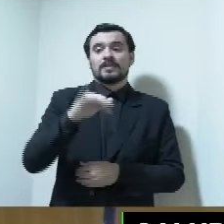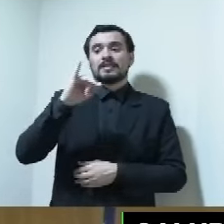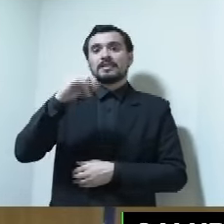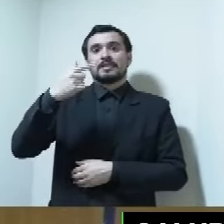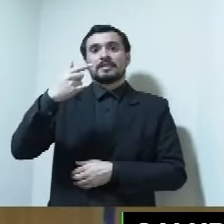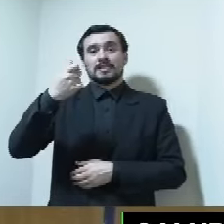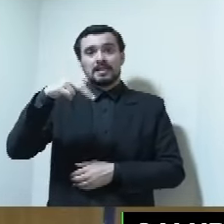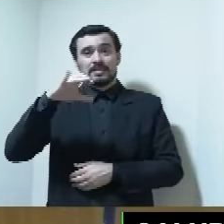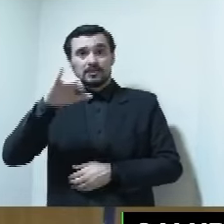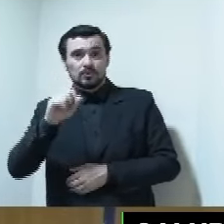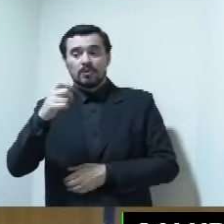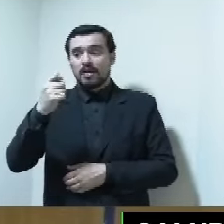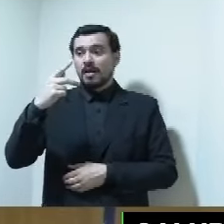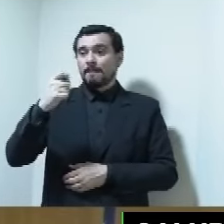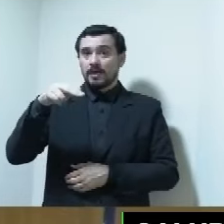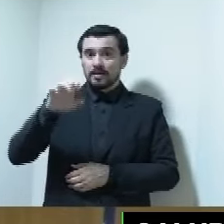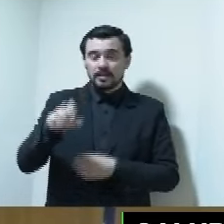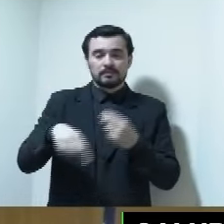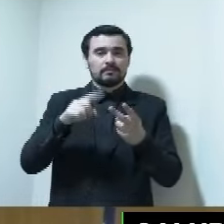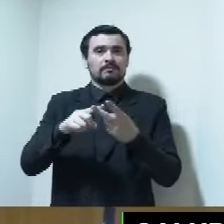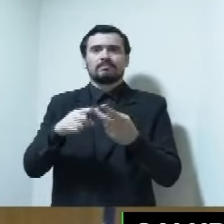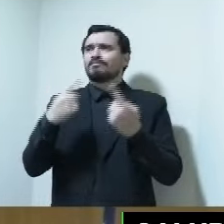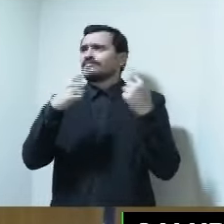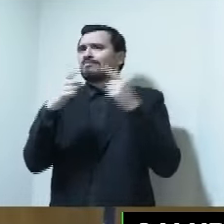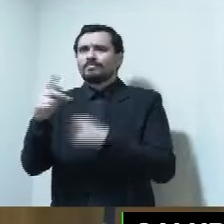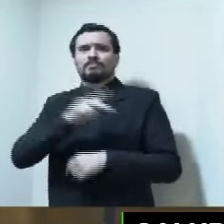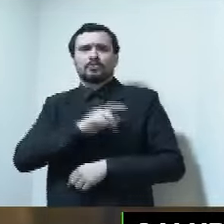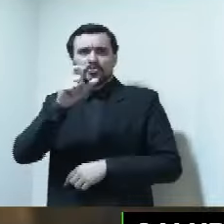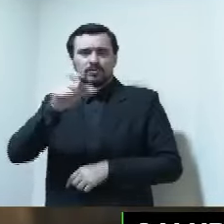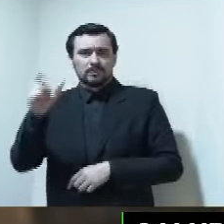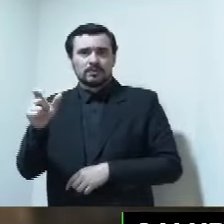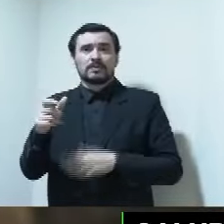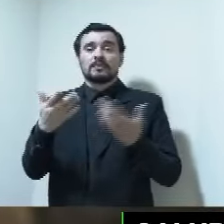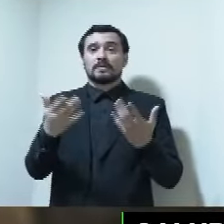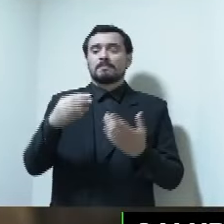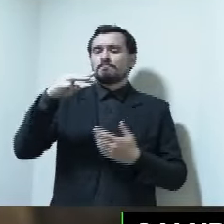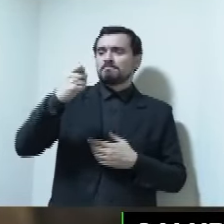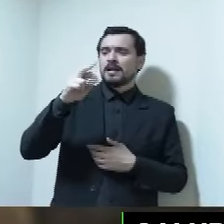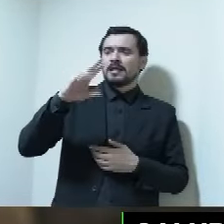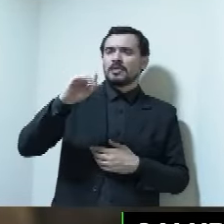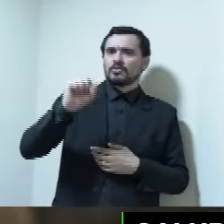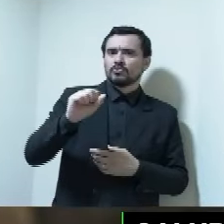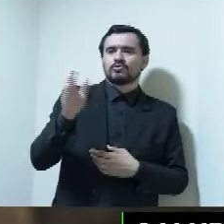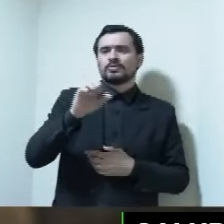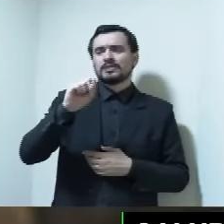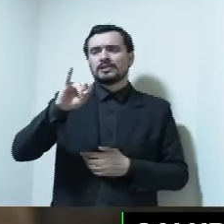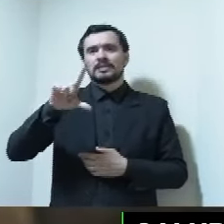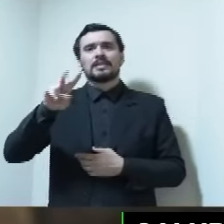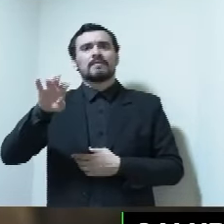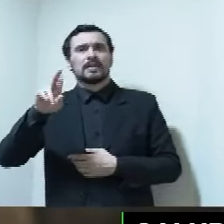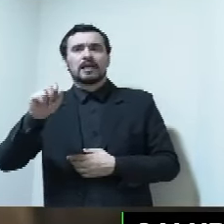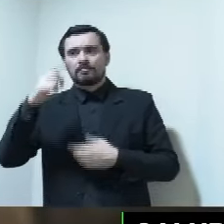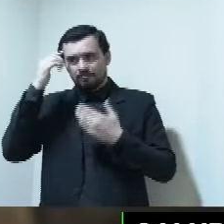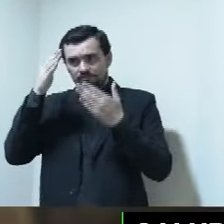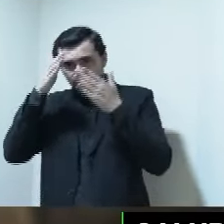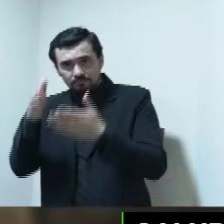a favor de los obreros, de Ricardito Brugada a favor de los humildes y de Telemaco Silvera a favor de las mujeres, ha puesto